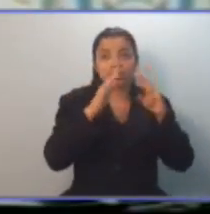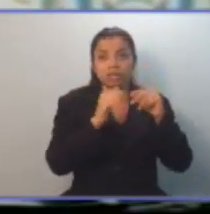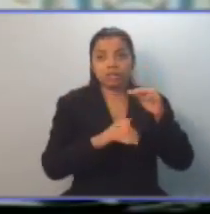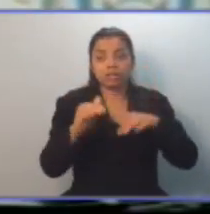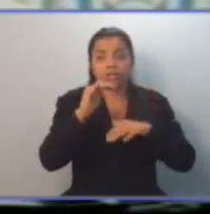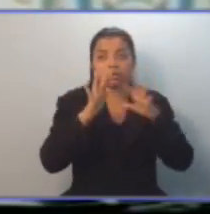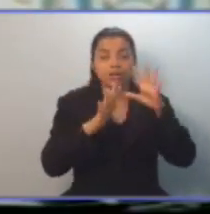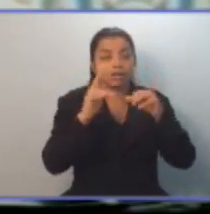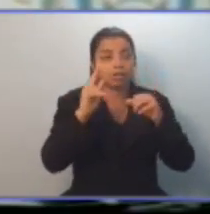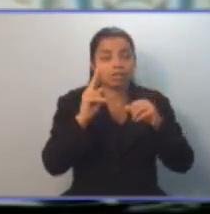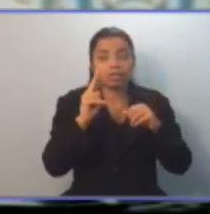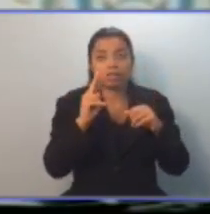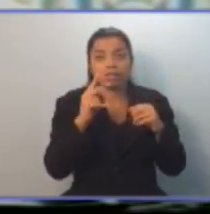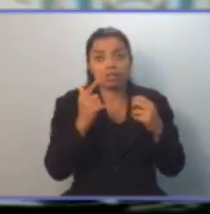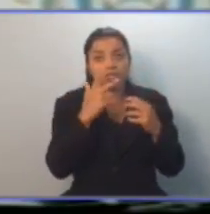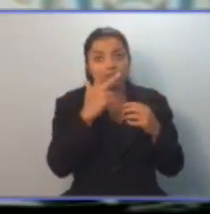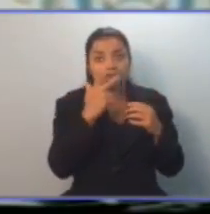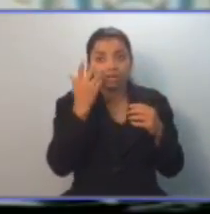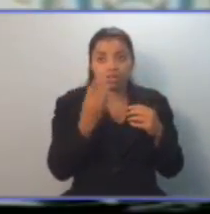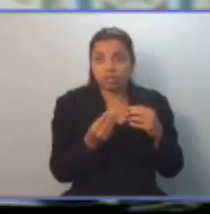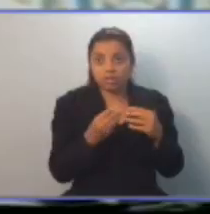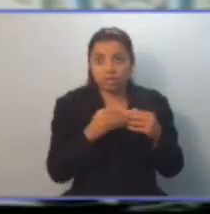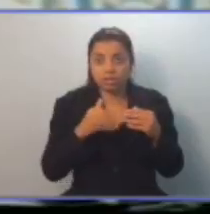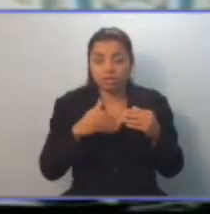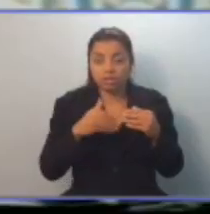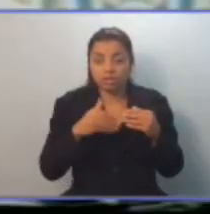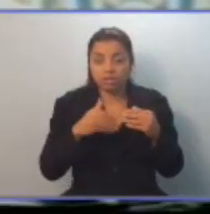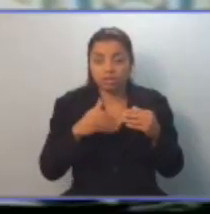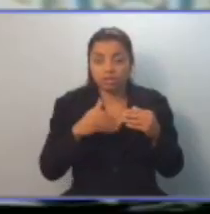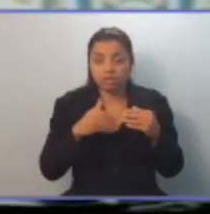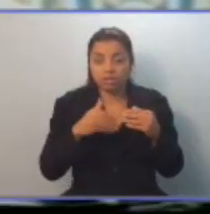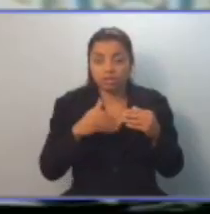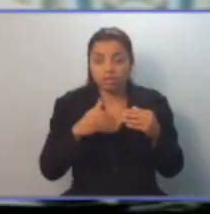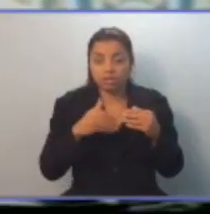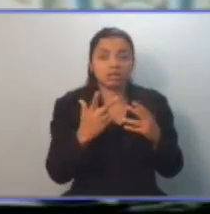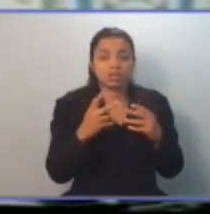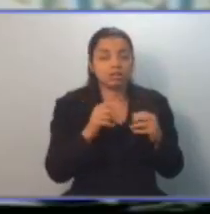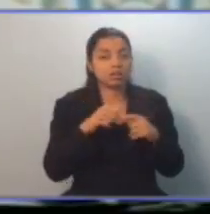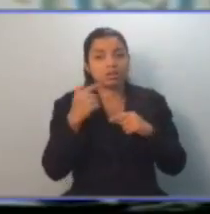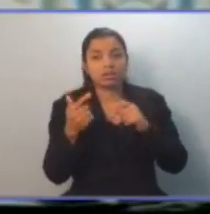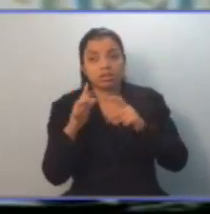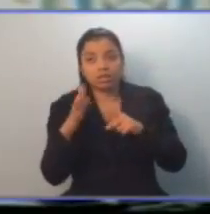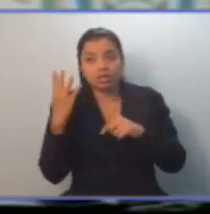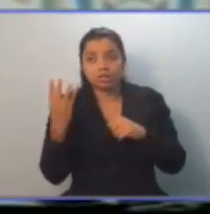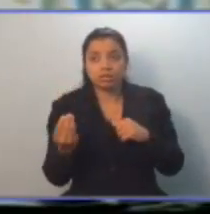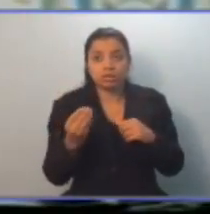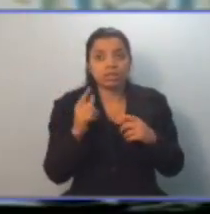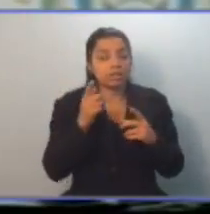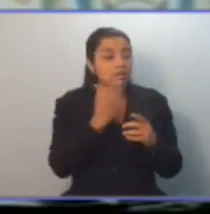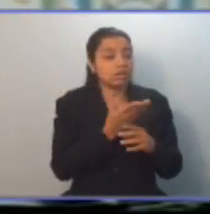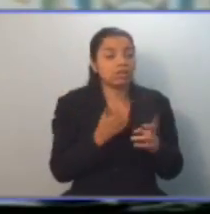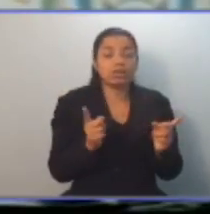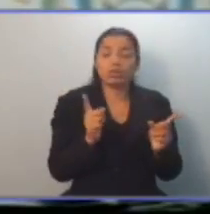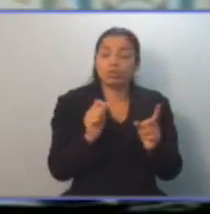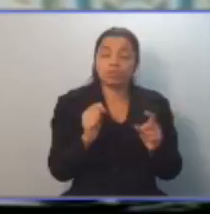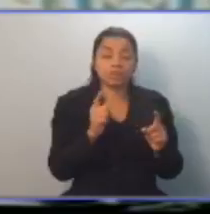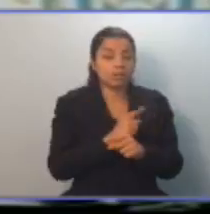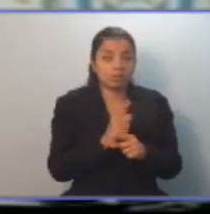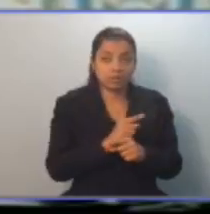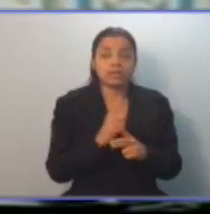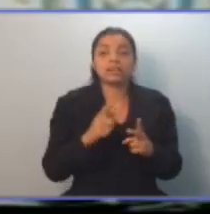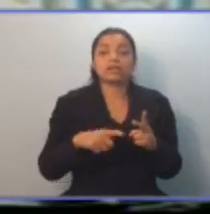dice 3 días hábiles para hacer algo y pasar a decir que no hay 3, sino hay 6, hay 8, eso definitivamente no. Ahora, el otro